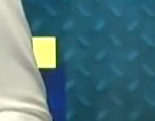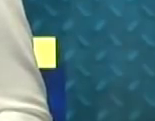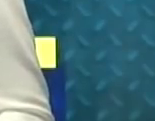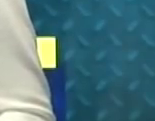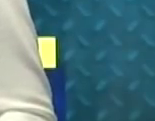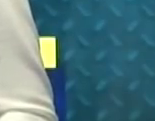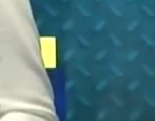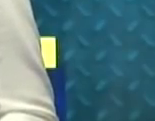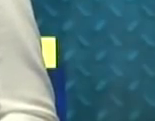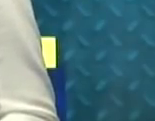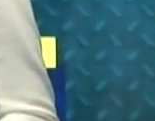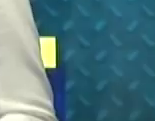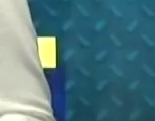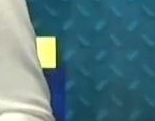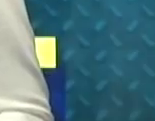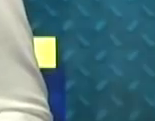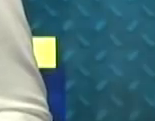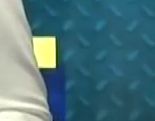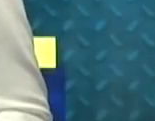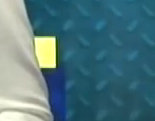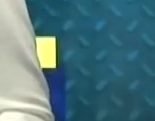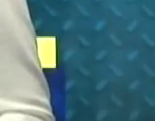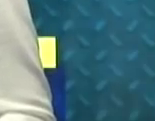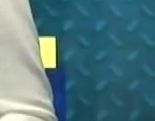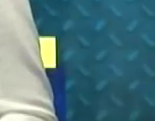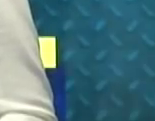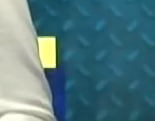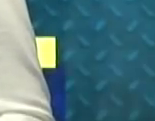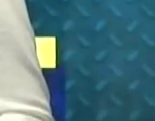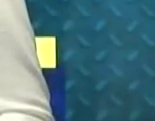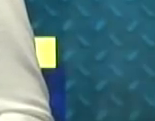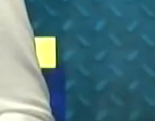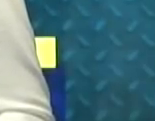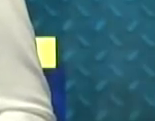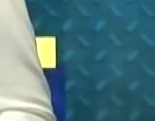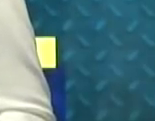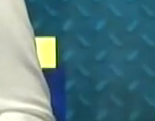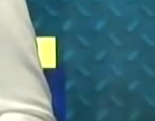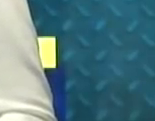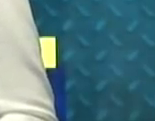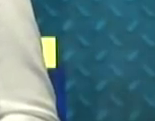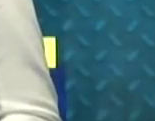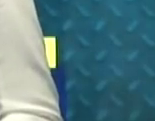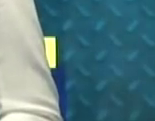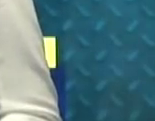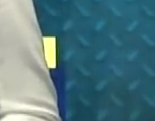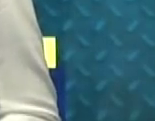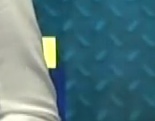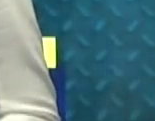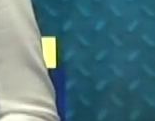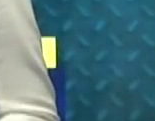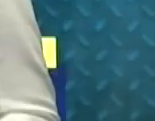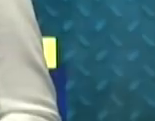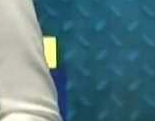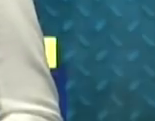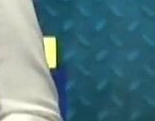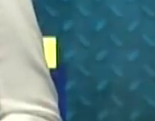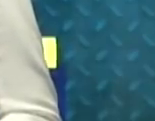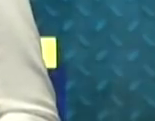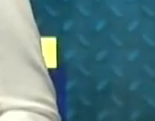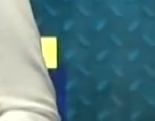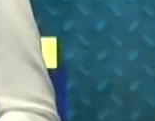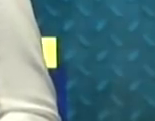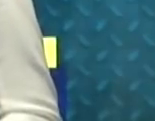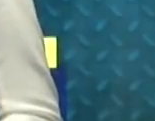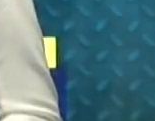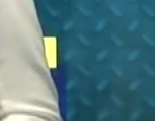Bien, muchísimas gracias por el contacto a esta hora. En efecto, cuando son las 12 del mediodía, hay información que compartir con ustedes de último minuto. Lo hará el